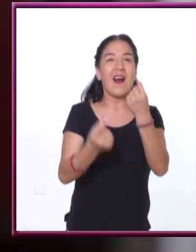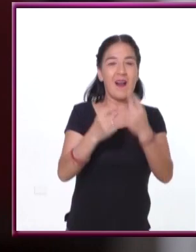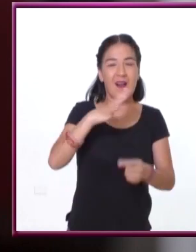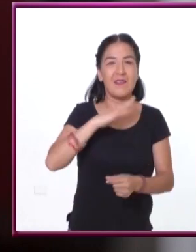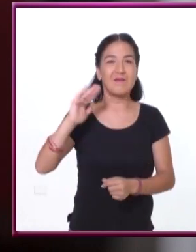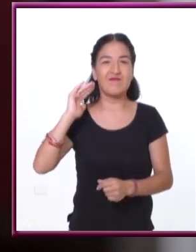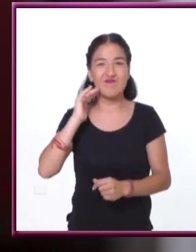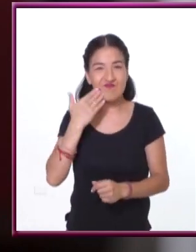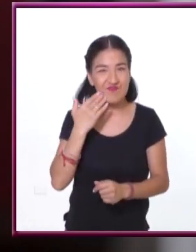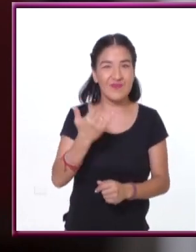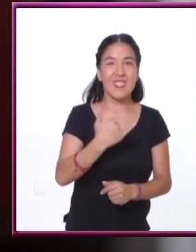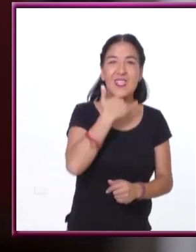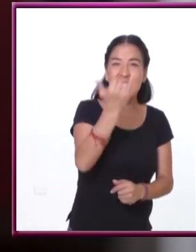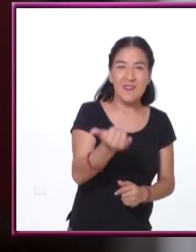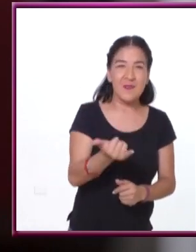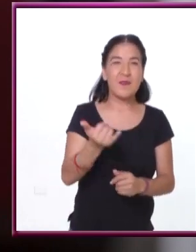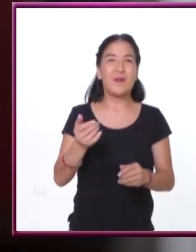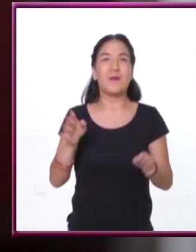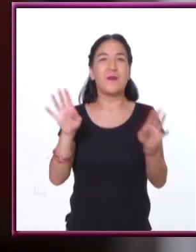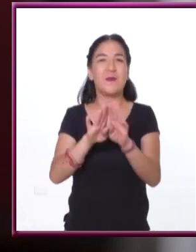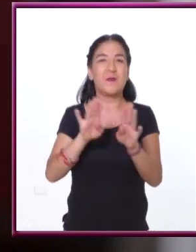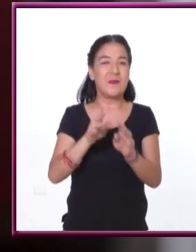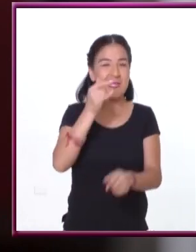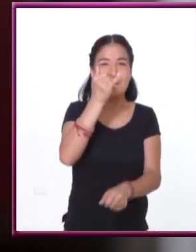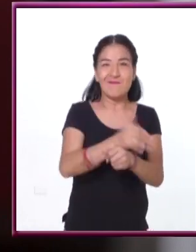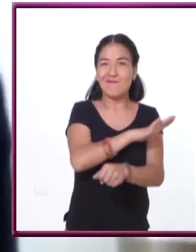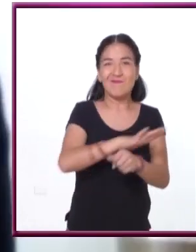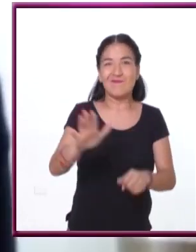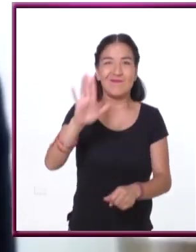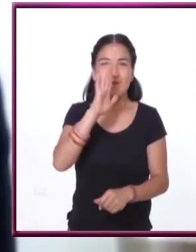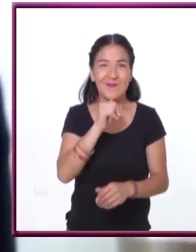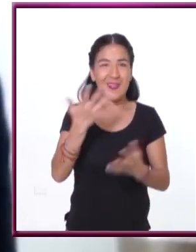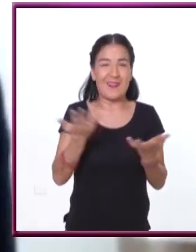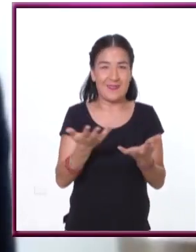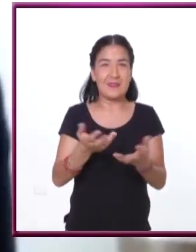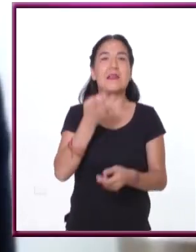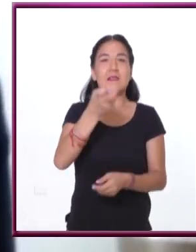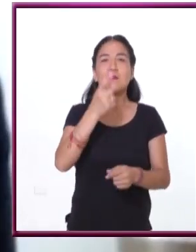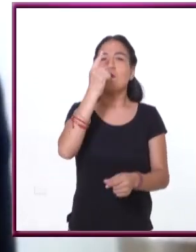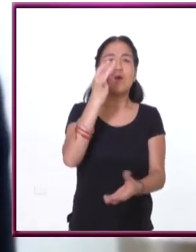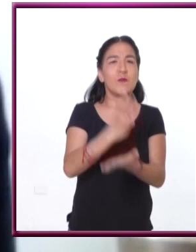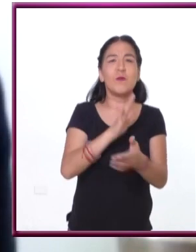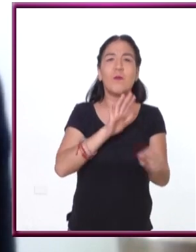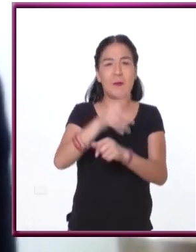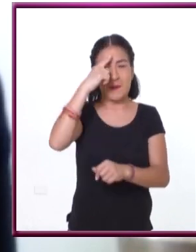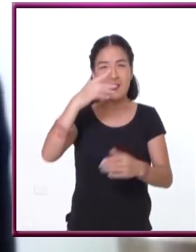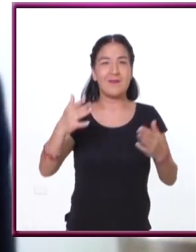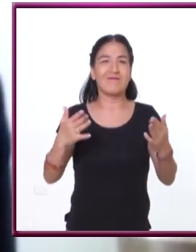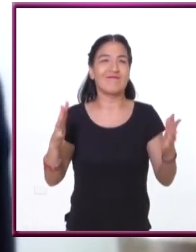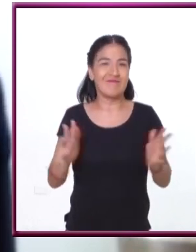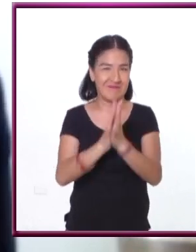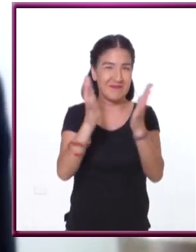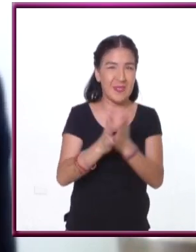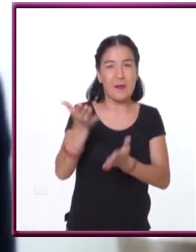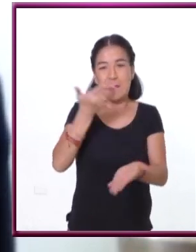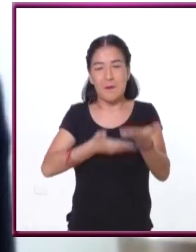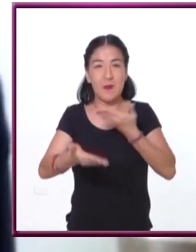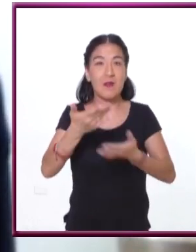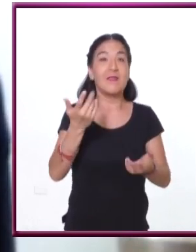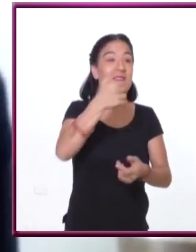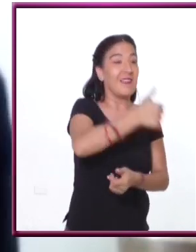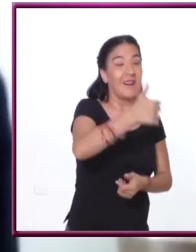quedan huecos, quedan imposibilidades de aplicación. Pero es la verdad lo único que tenemos para convivir. Hay personas que tienen un